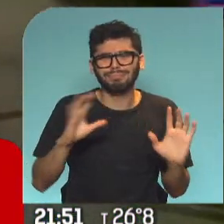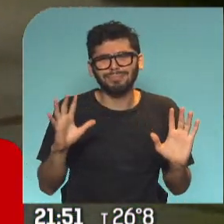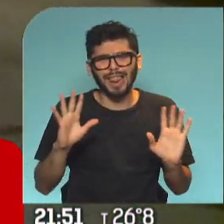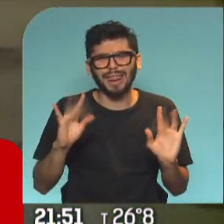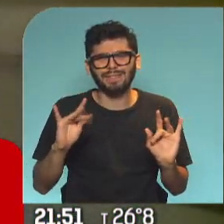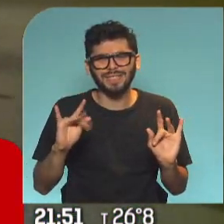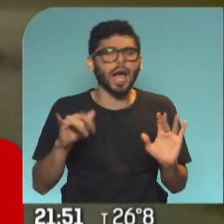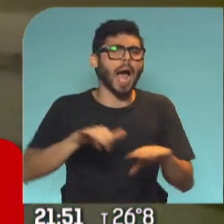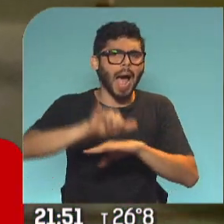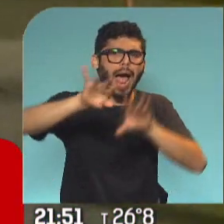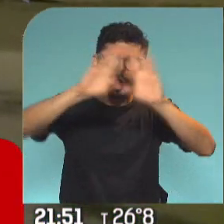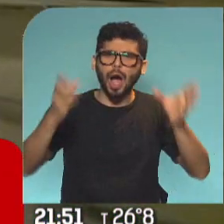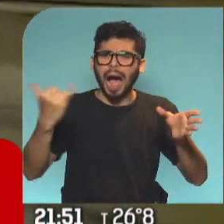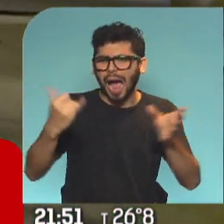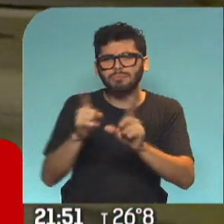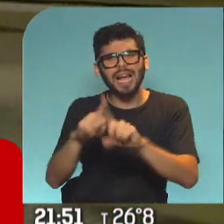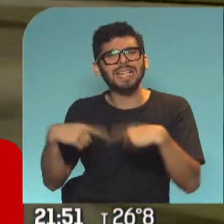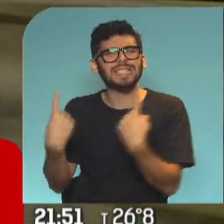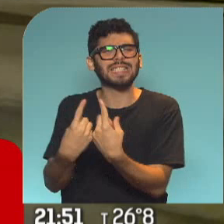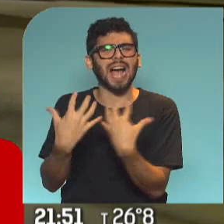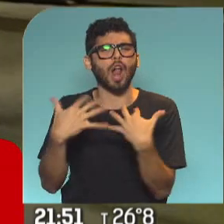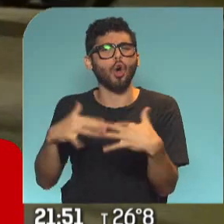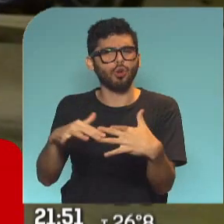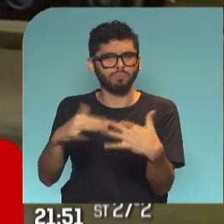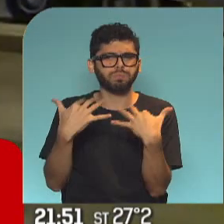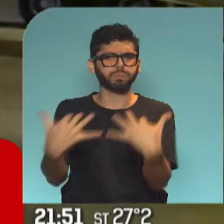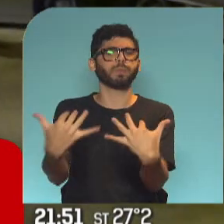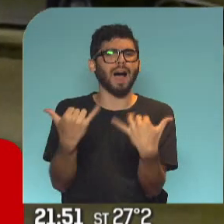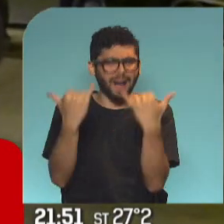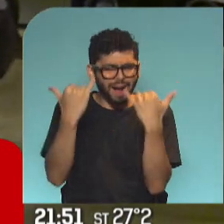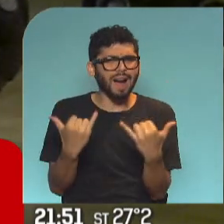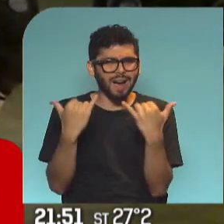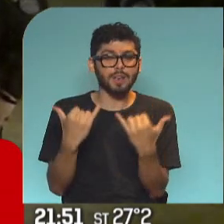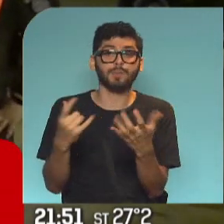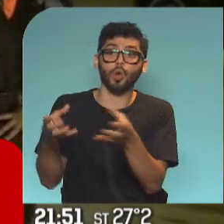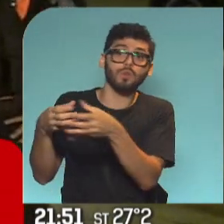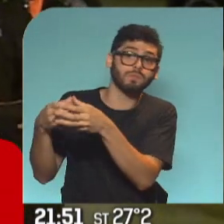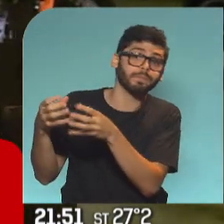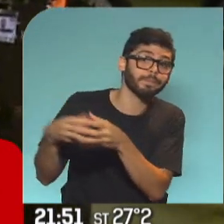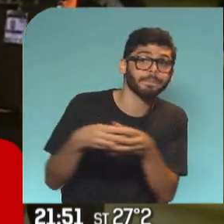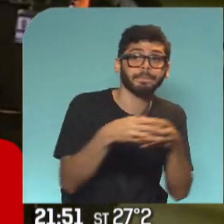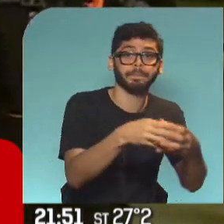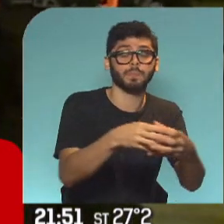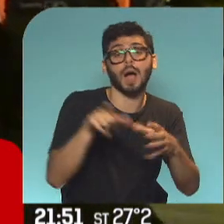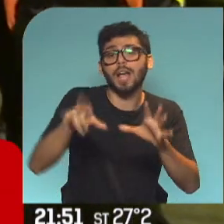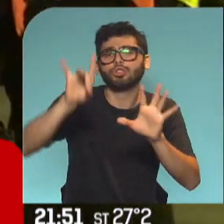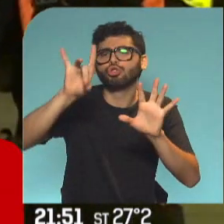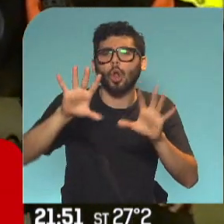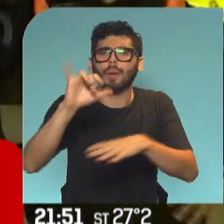tiene preparados sus salones de conferencia, para lo cual se tienen que movilizar. Allí están simplemente